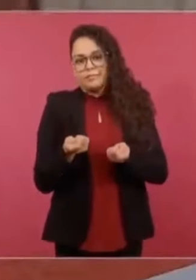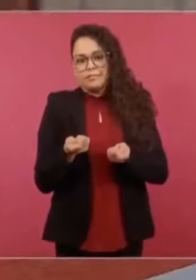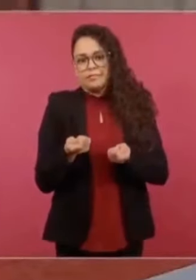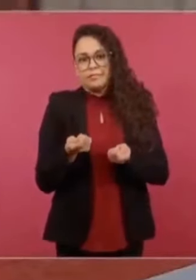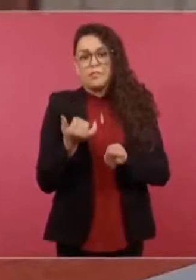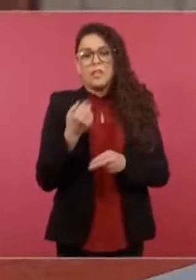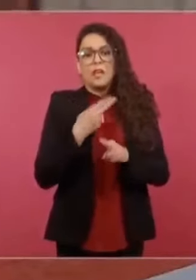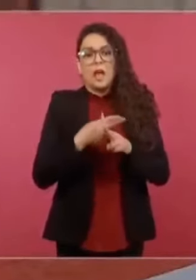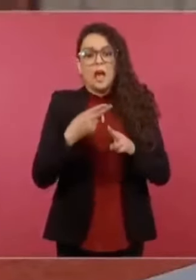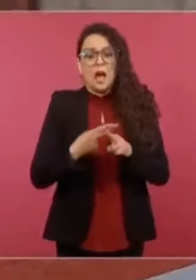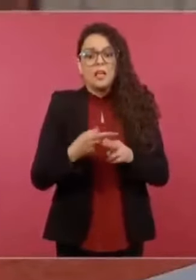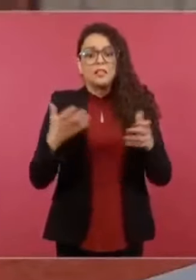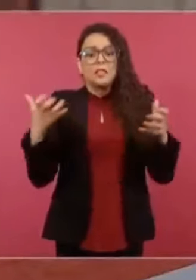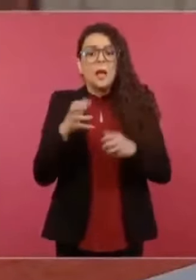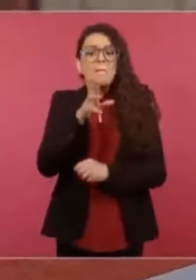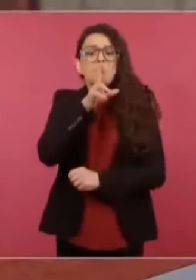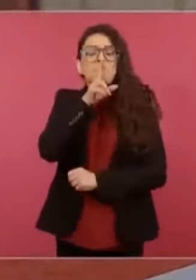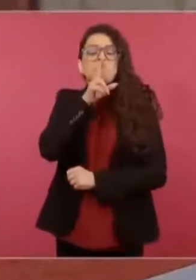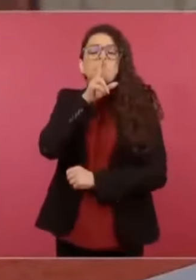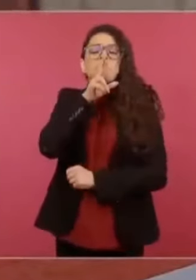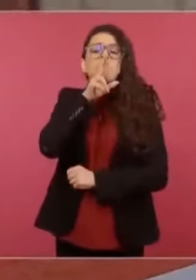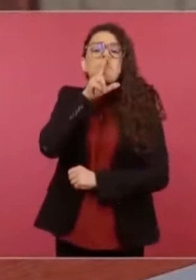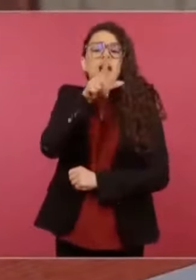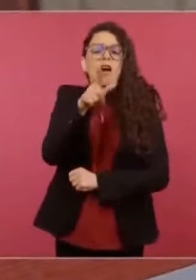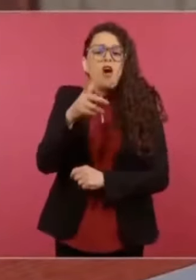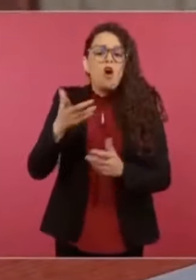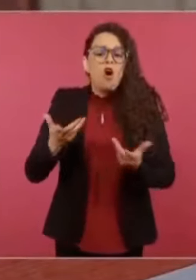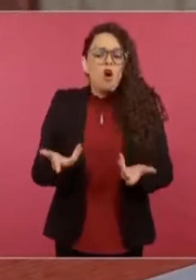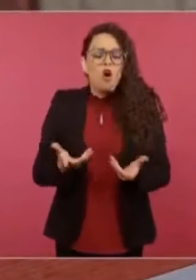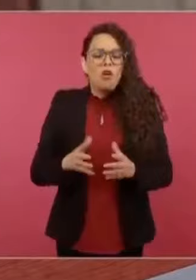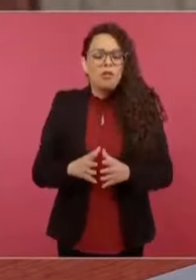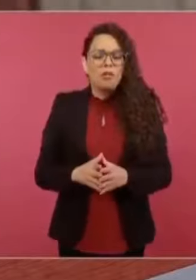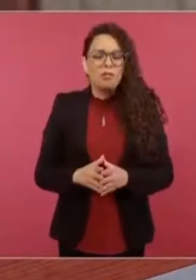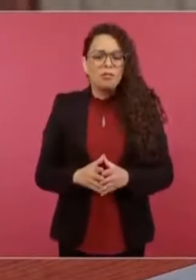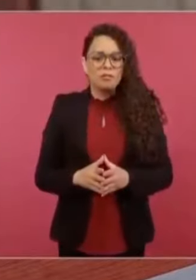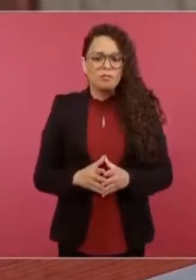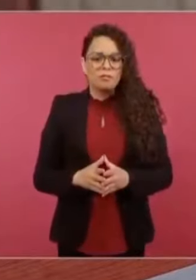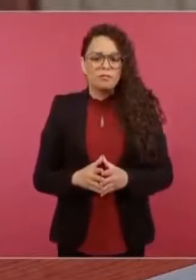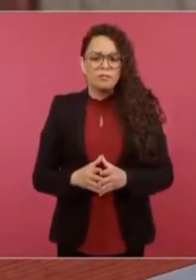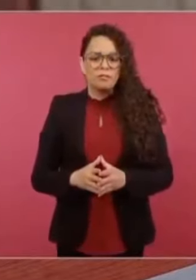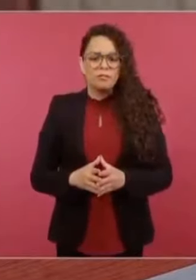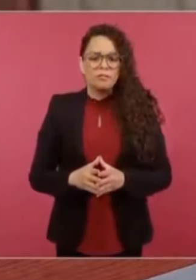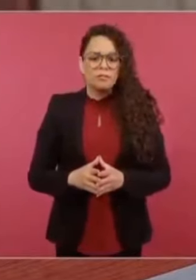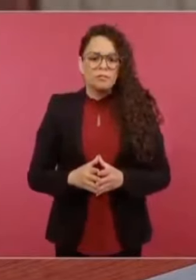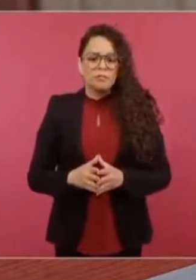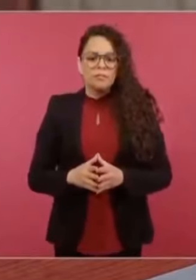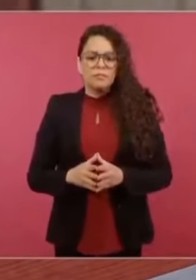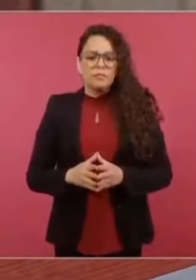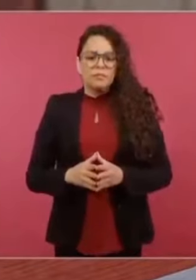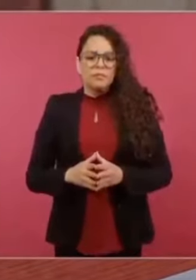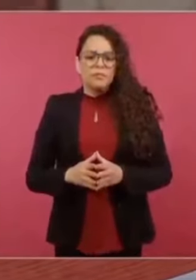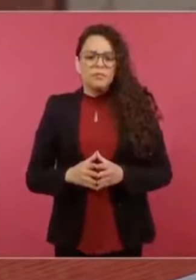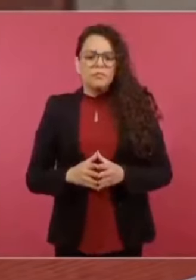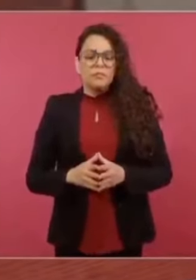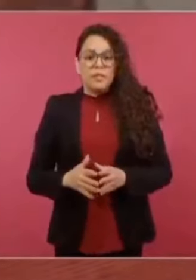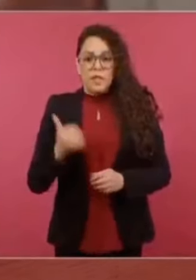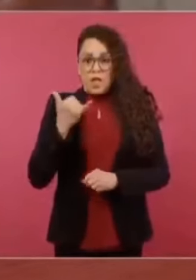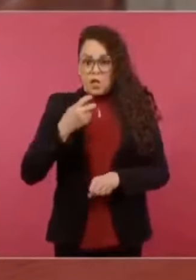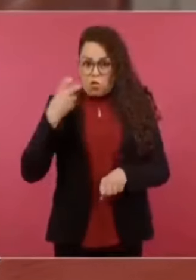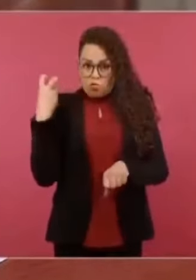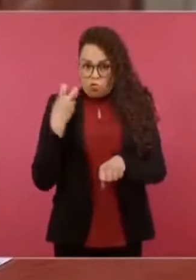y más radicalmente que lo que nosotros mismos